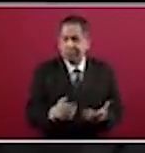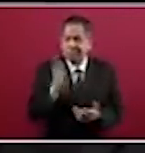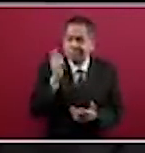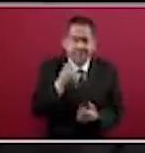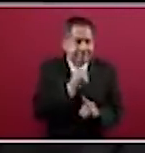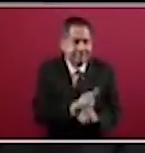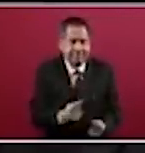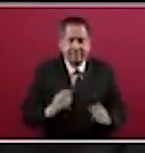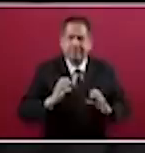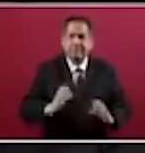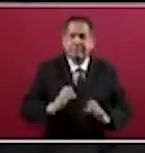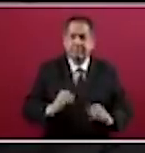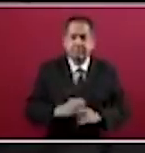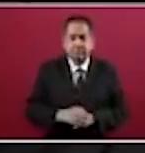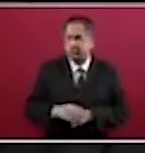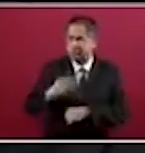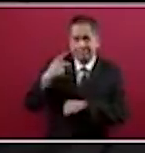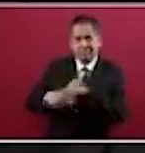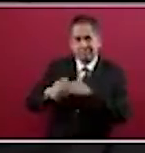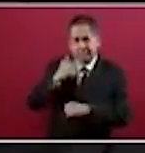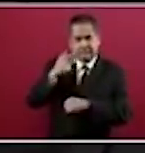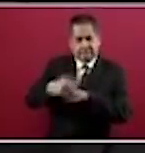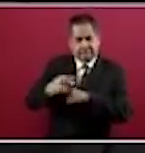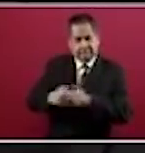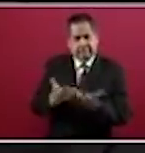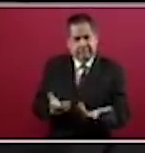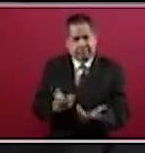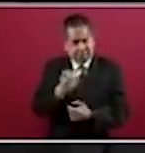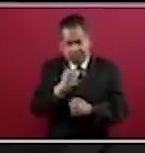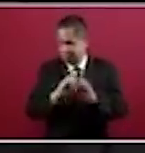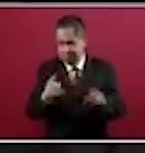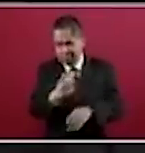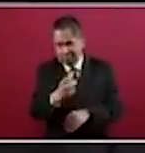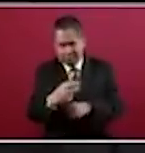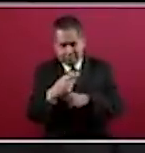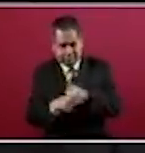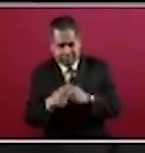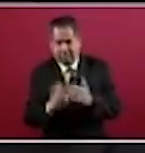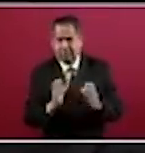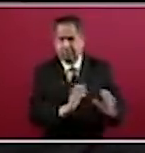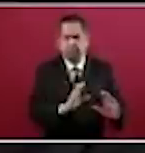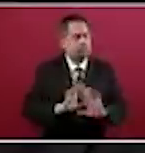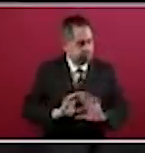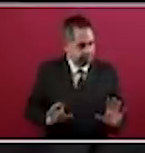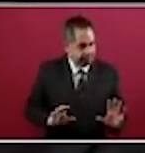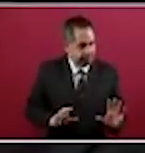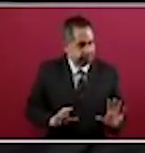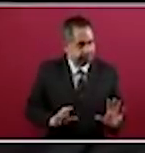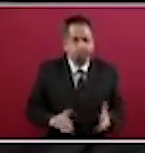niños. Era un riesgo, claro que sí, Entonces,